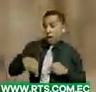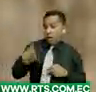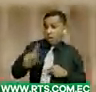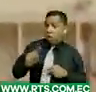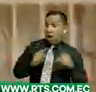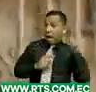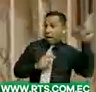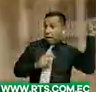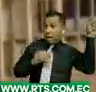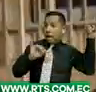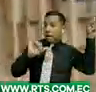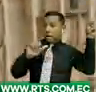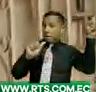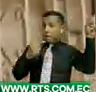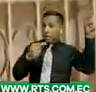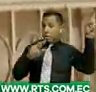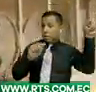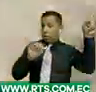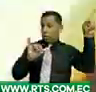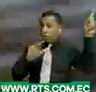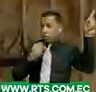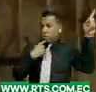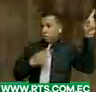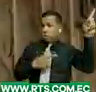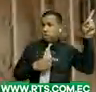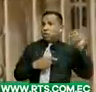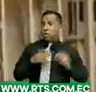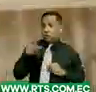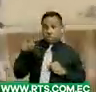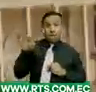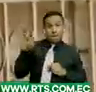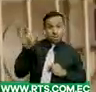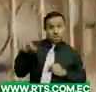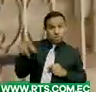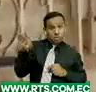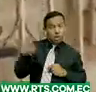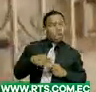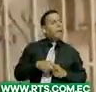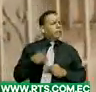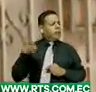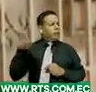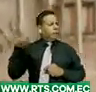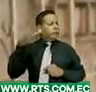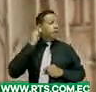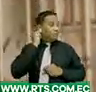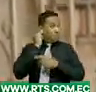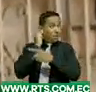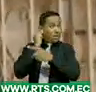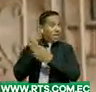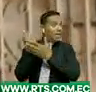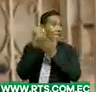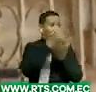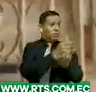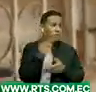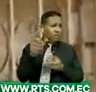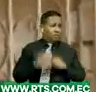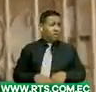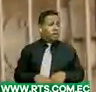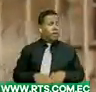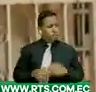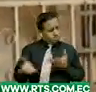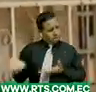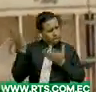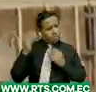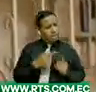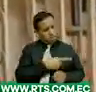que vaya. ¿Pero quién? ¿La señora que está ahí? ¿Mm? ¿La señora que está ahí? Sí, ese ahí, sino el tener de la ventanilla. Y no está